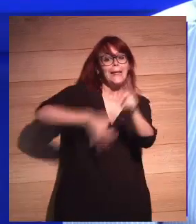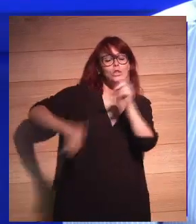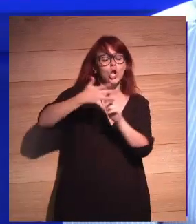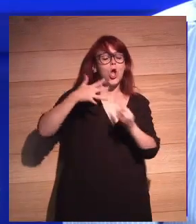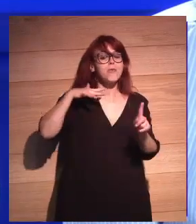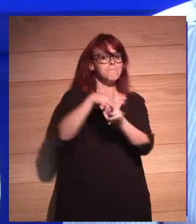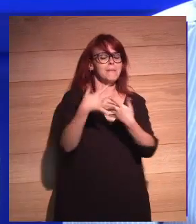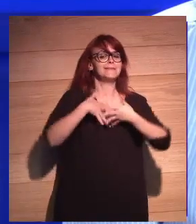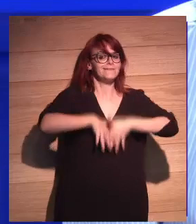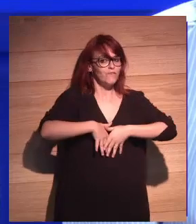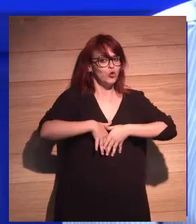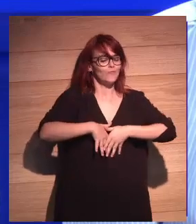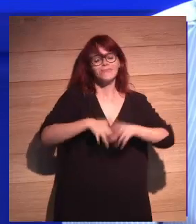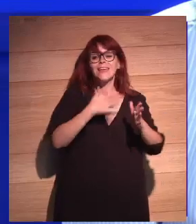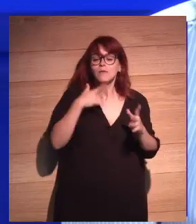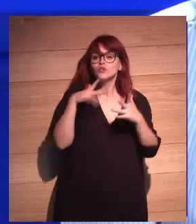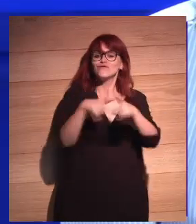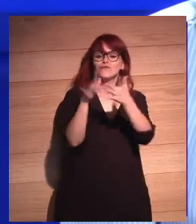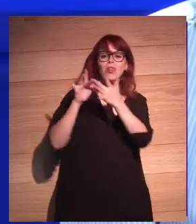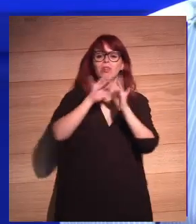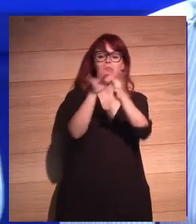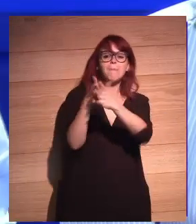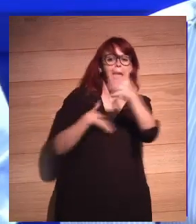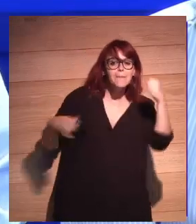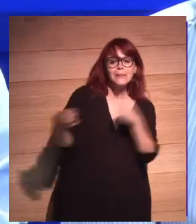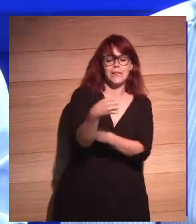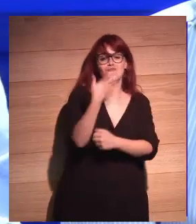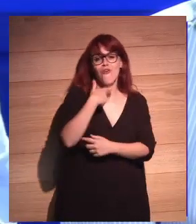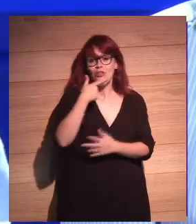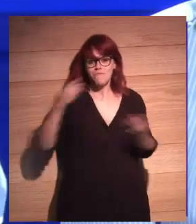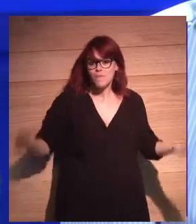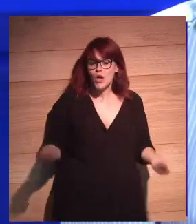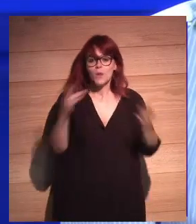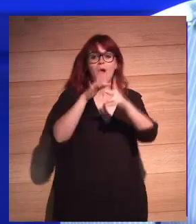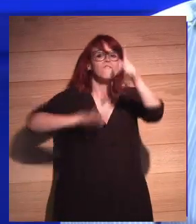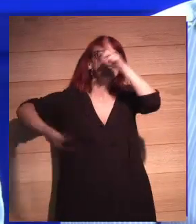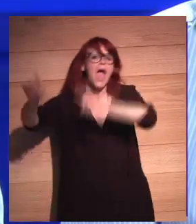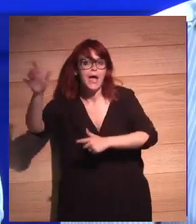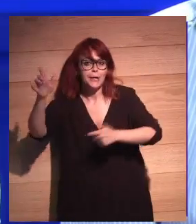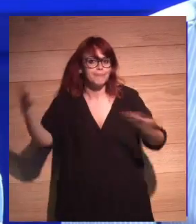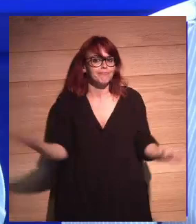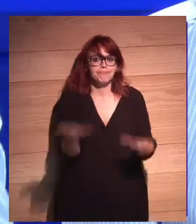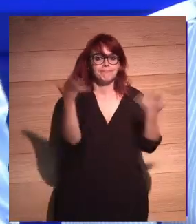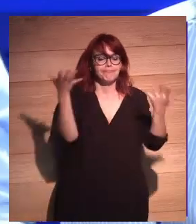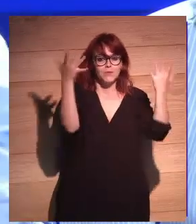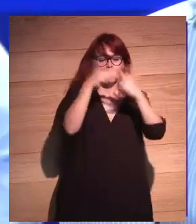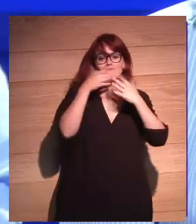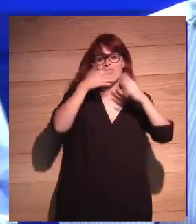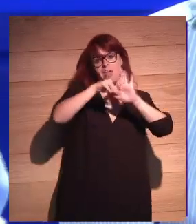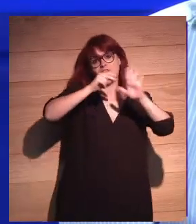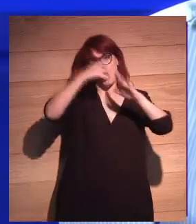inmersivos para que se socializaran, empatizaran, pudieran hacer viajes a través de